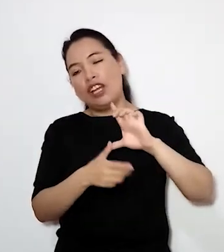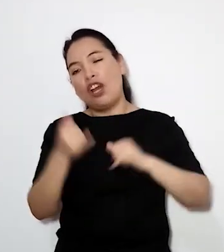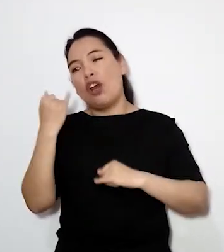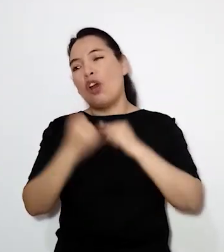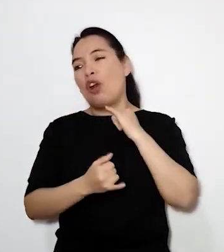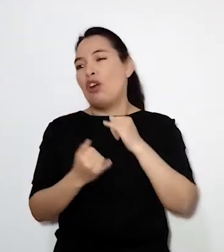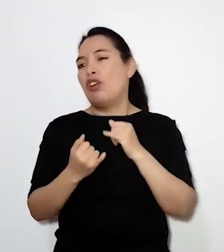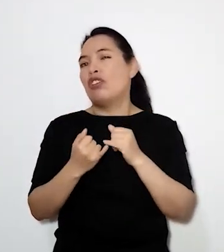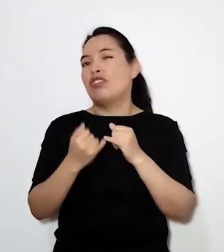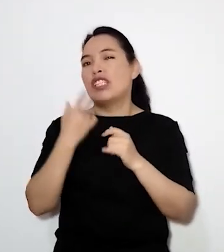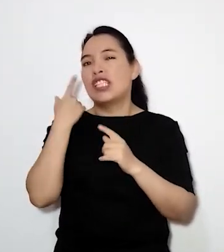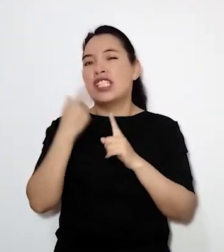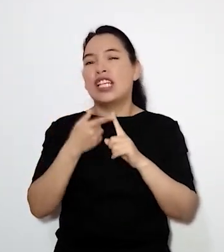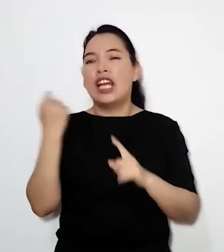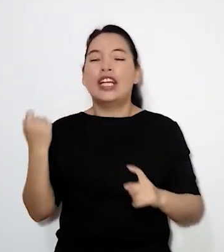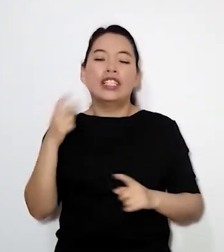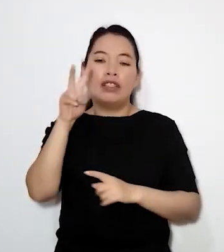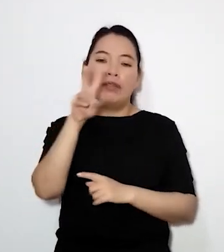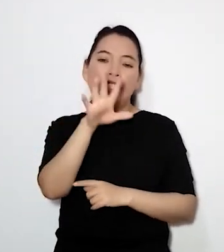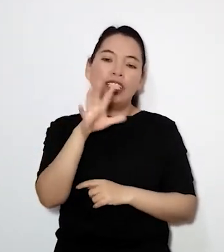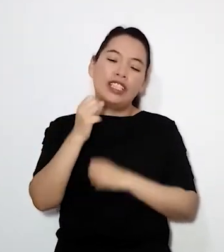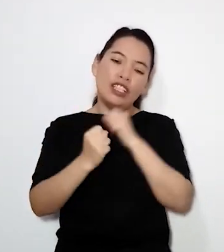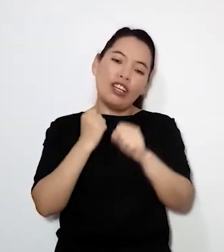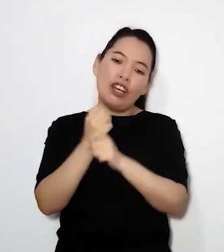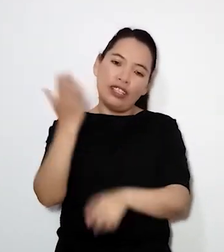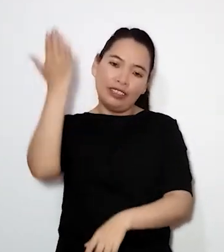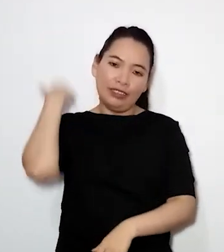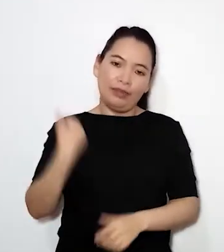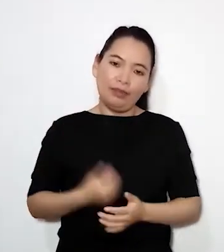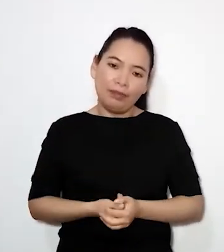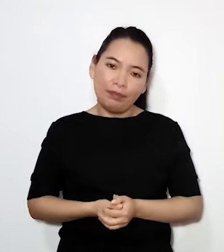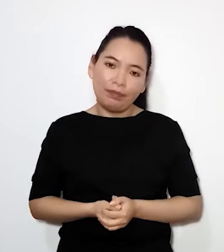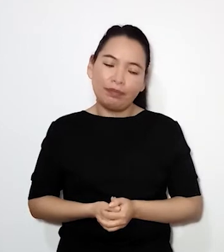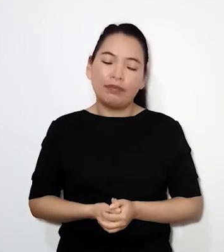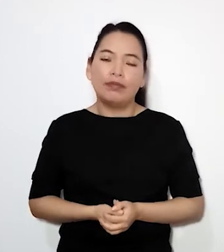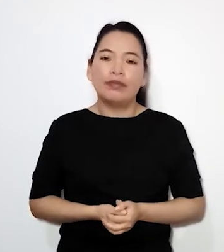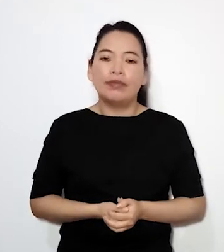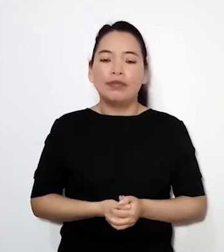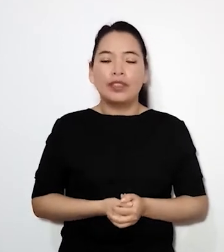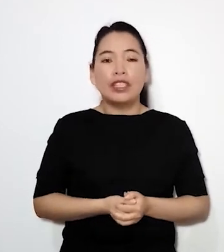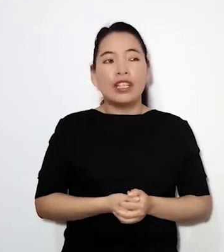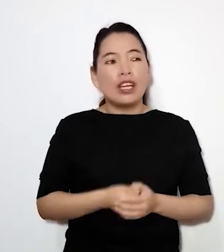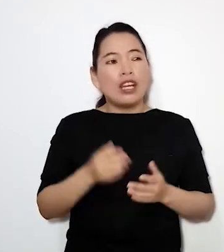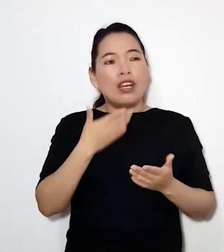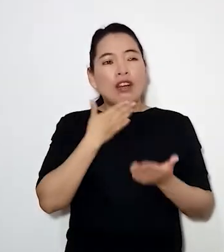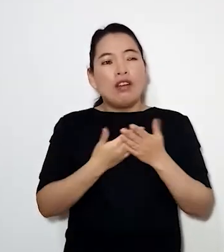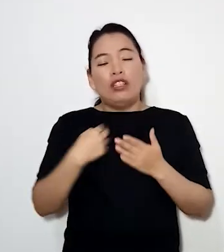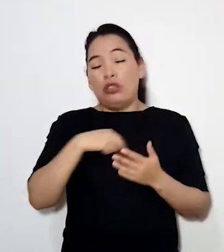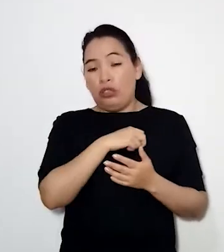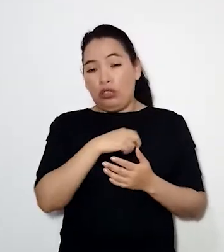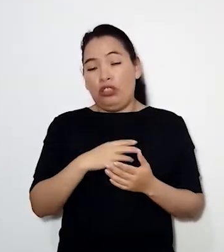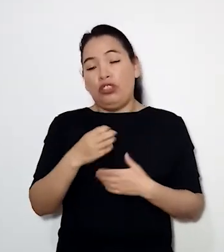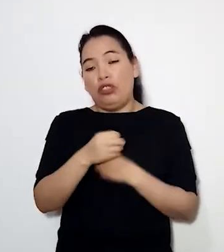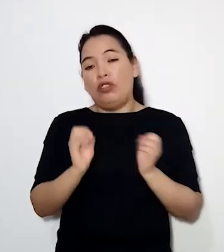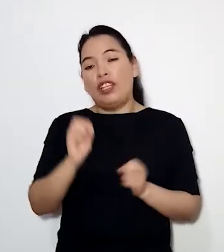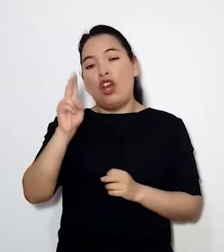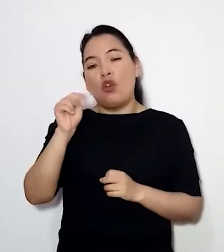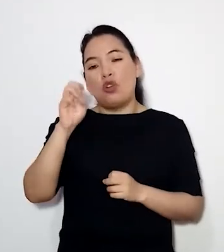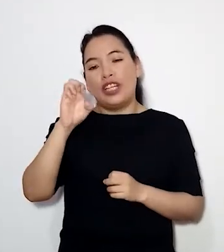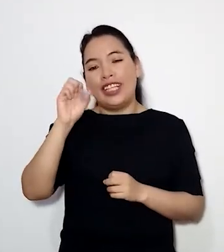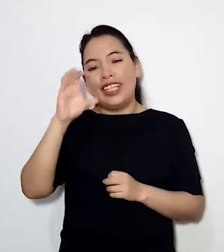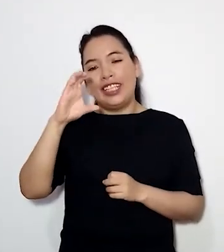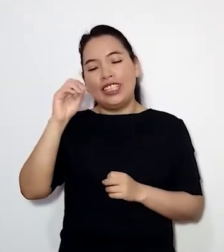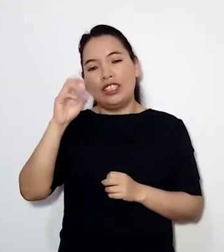de Salamanca. Entonces, decir que desde UNESCO entendemos ciertamente la equidad en educación como un